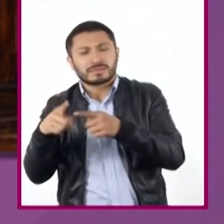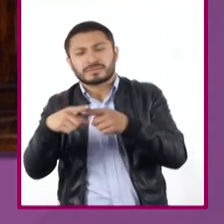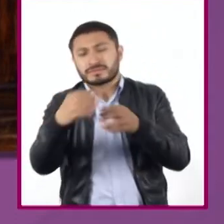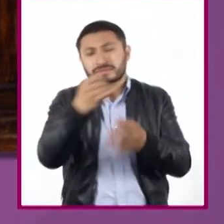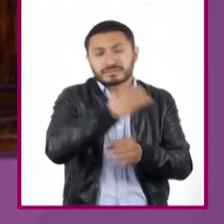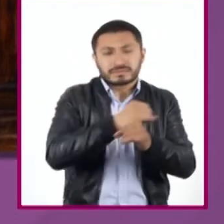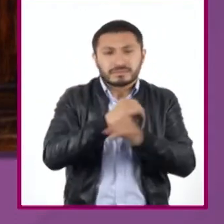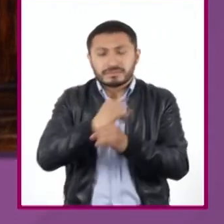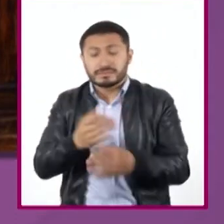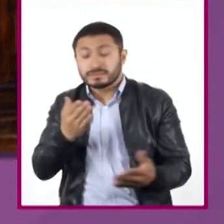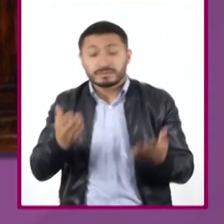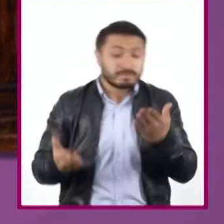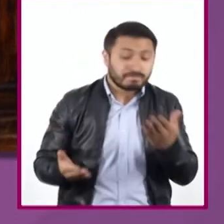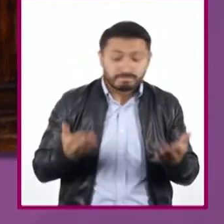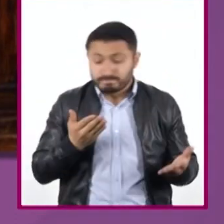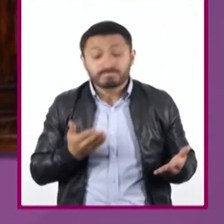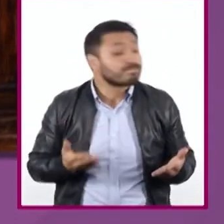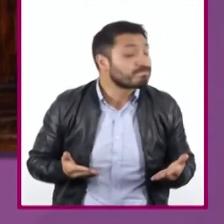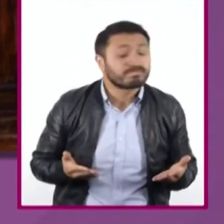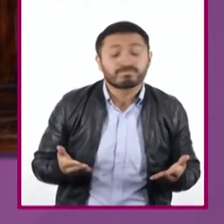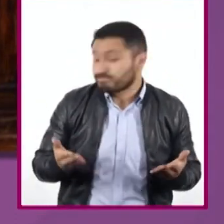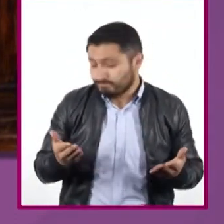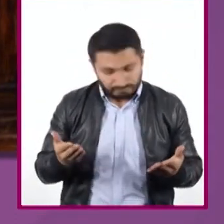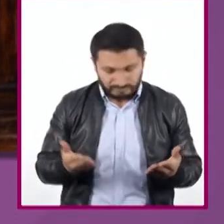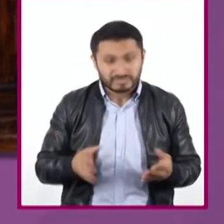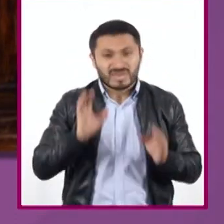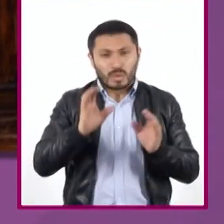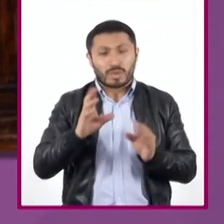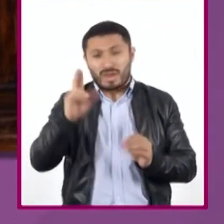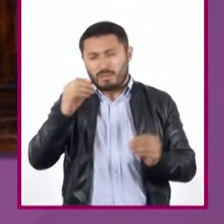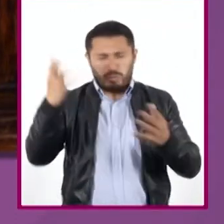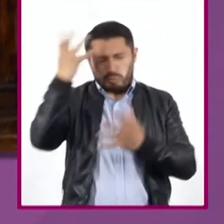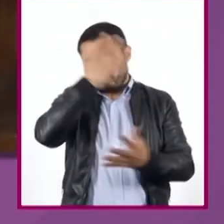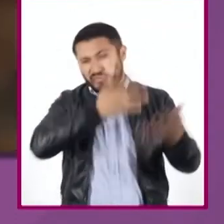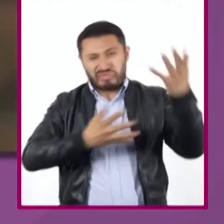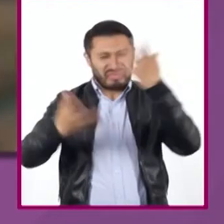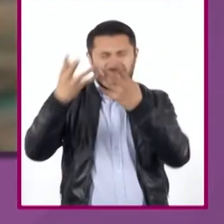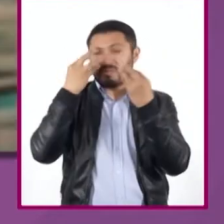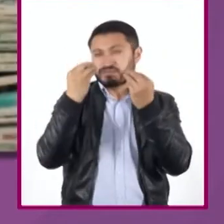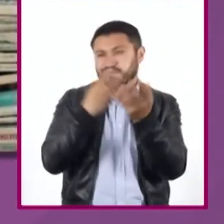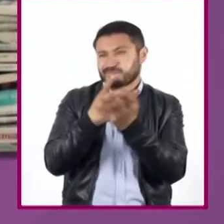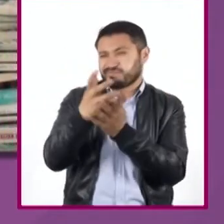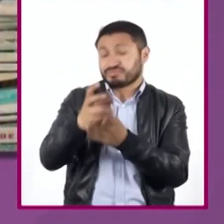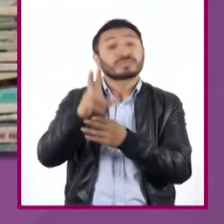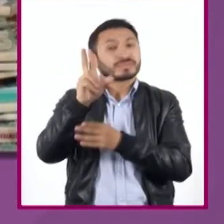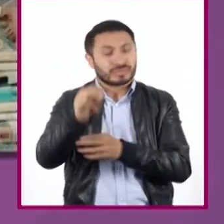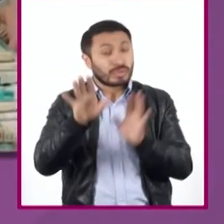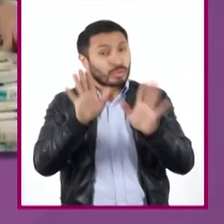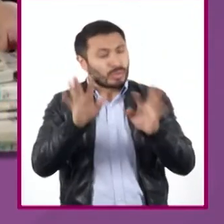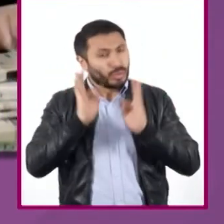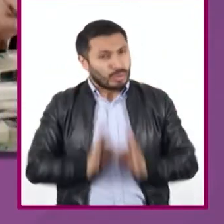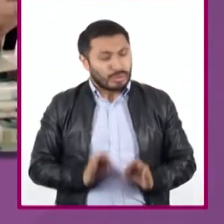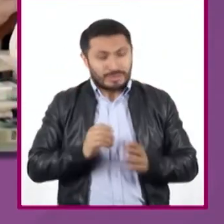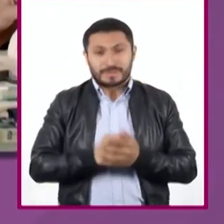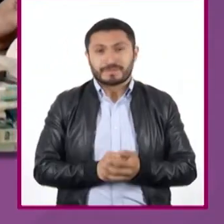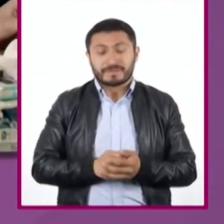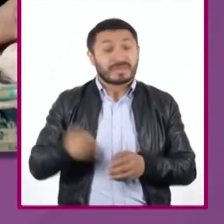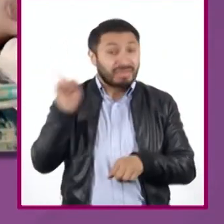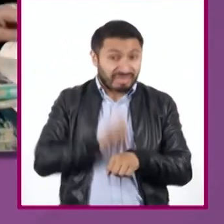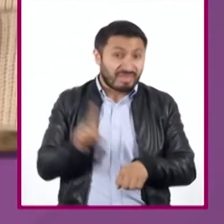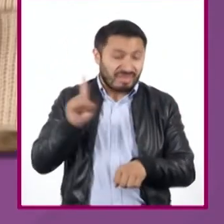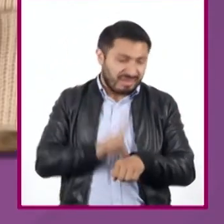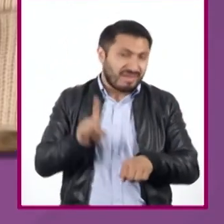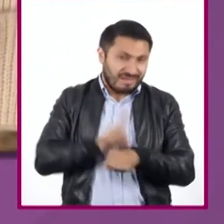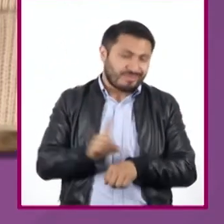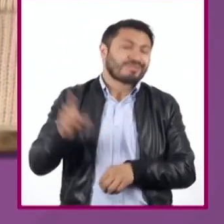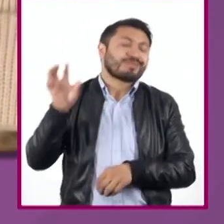y analízalas. Ten cuidado de no abrumarte y saturarte de información. Todos los días elegimos. Aquí